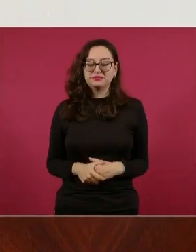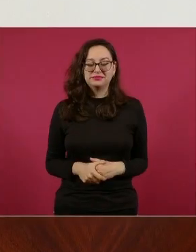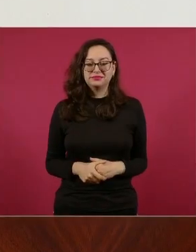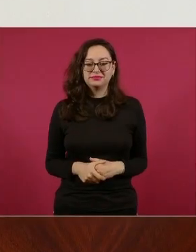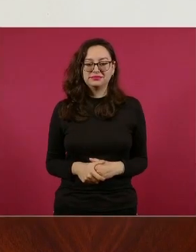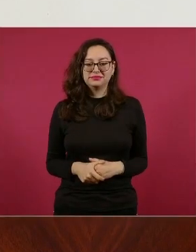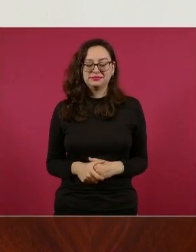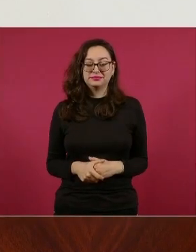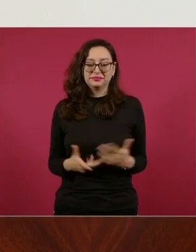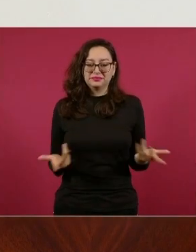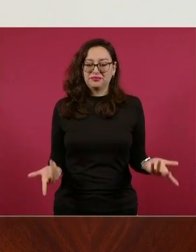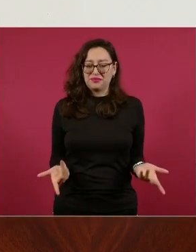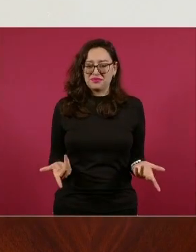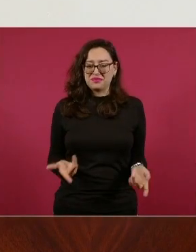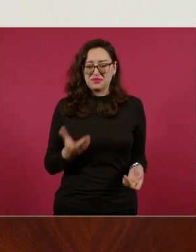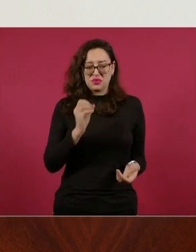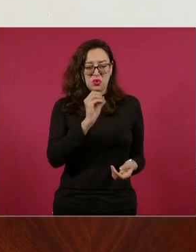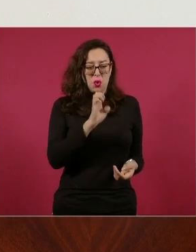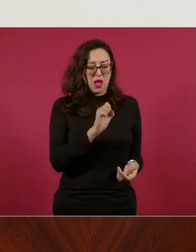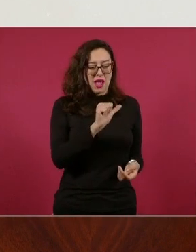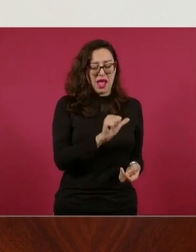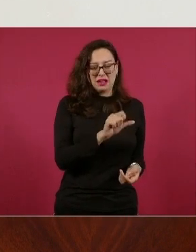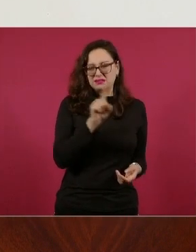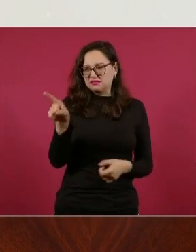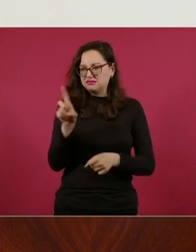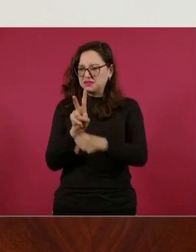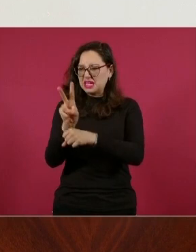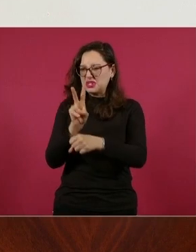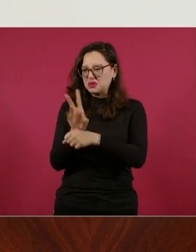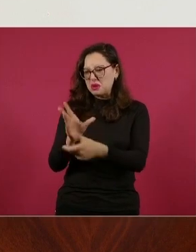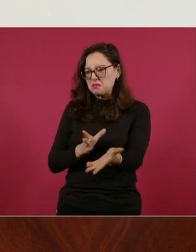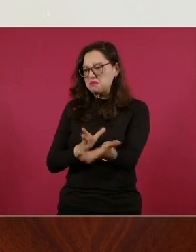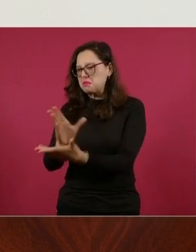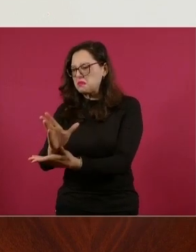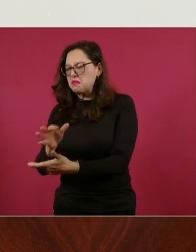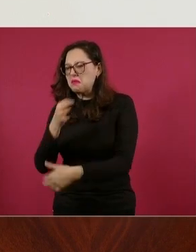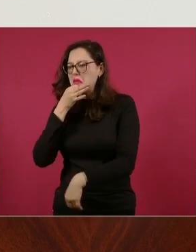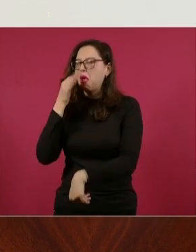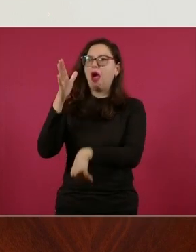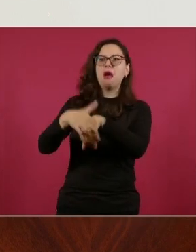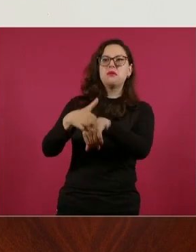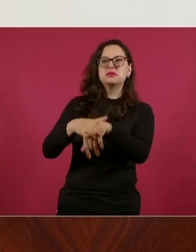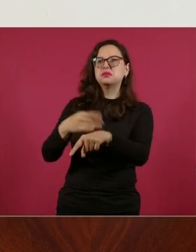vergüenza. ¿Cómo hay una elección en un país